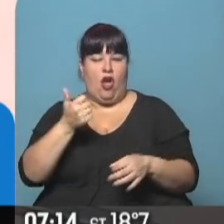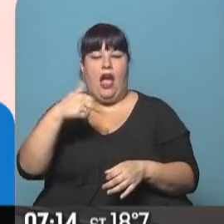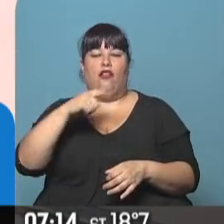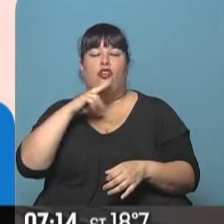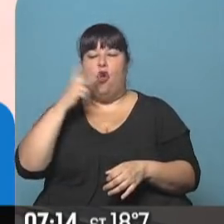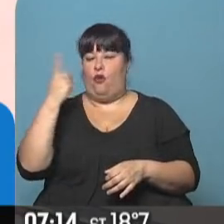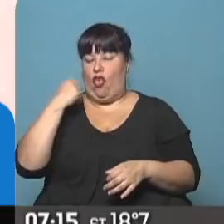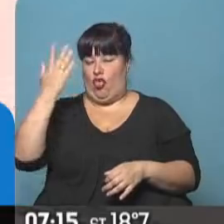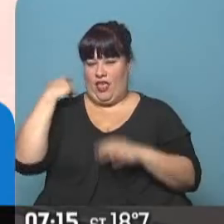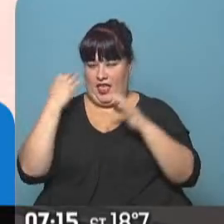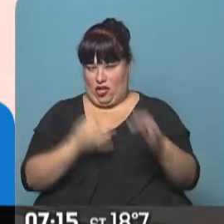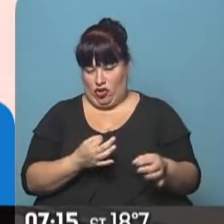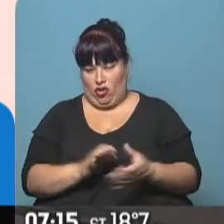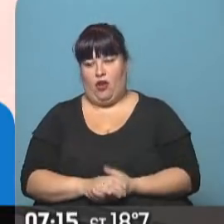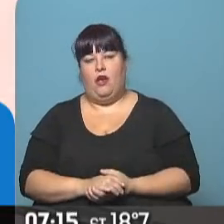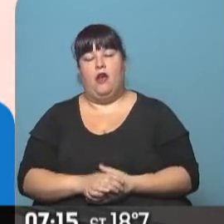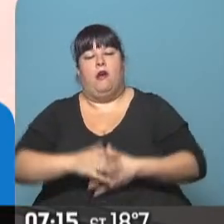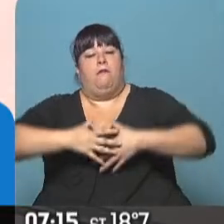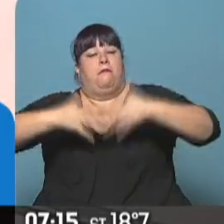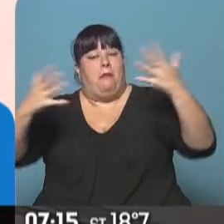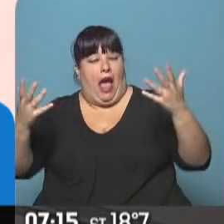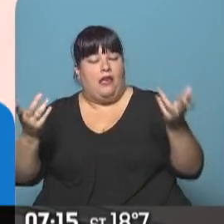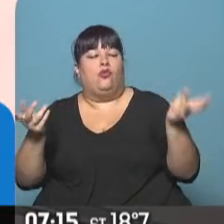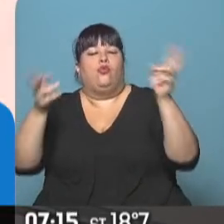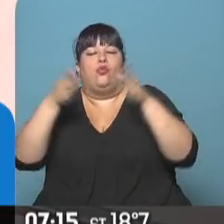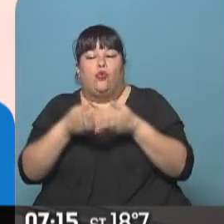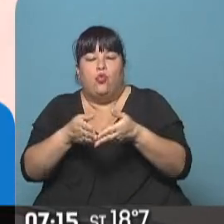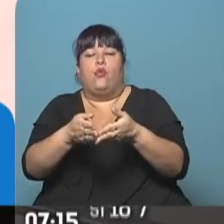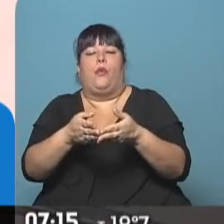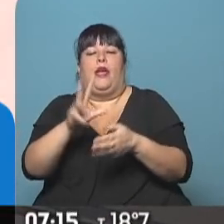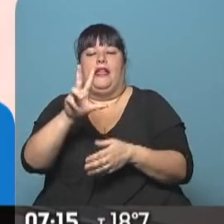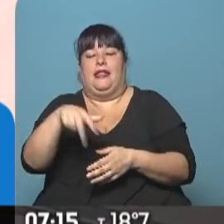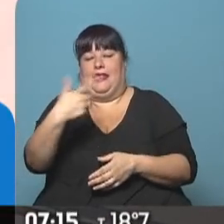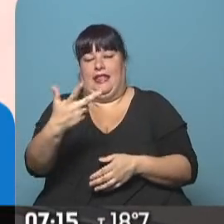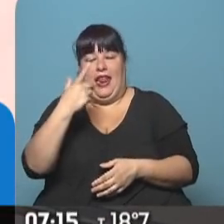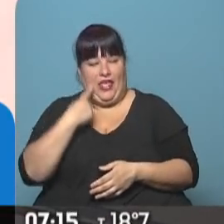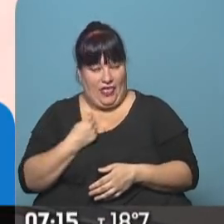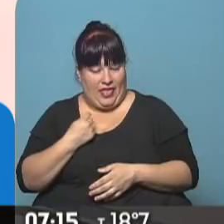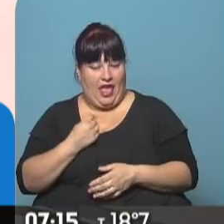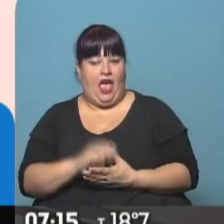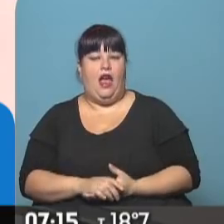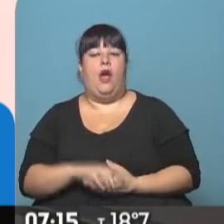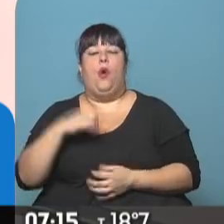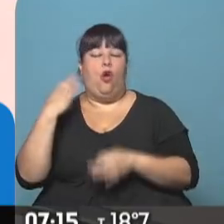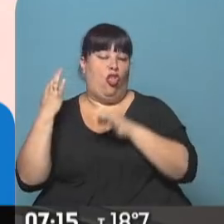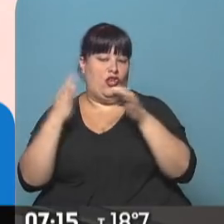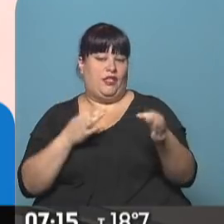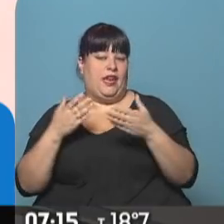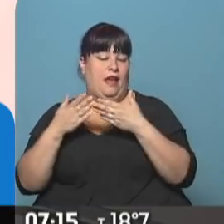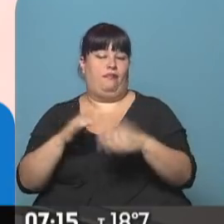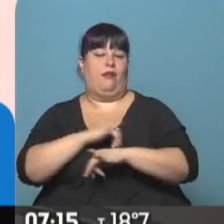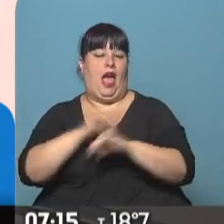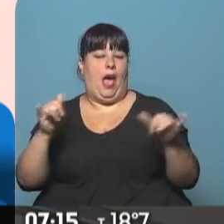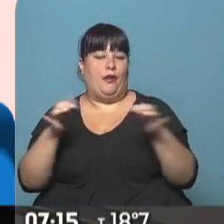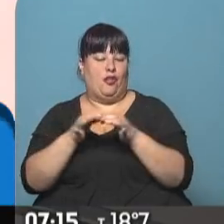hace dos días atrás. El más voluminoso va a ser embarcado recién en tres días, cuando arribe el aviso